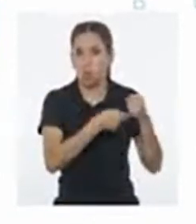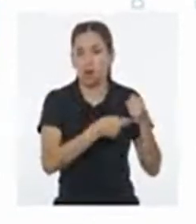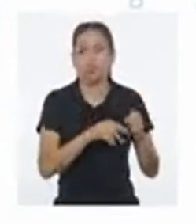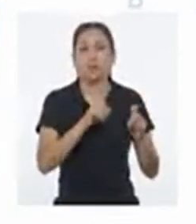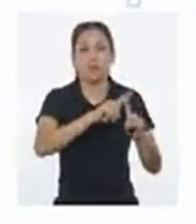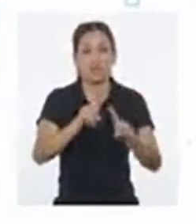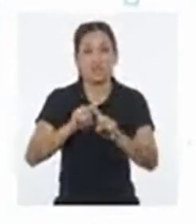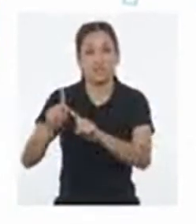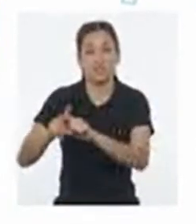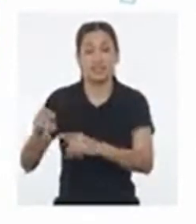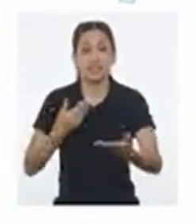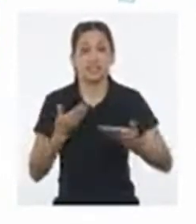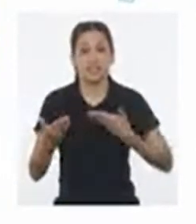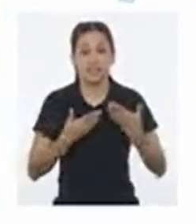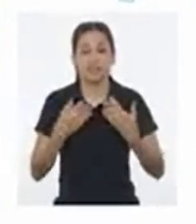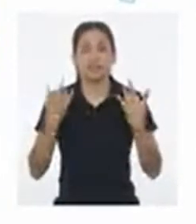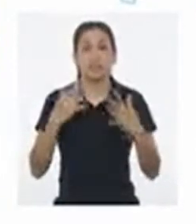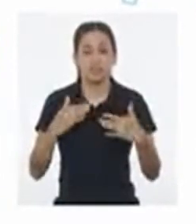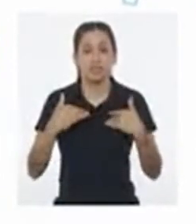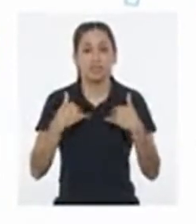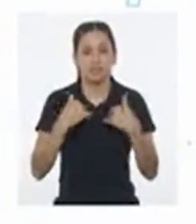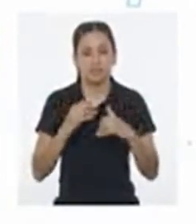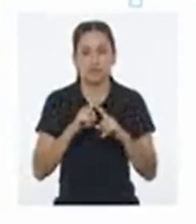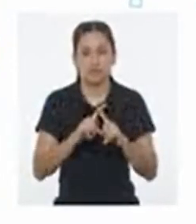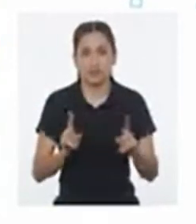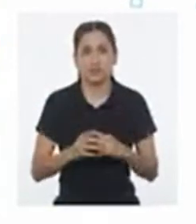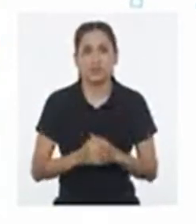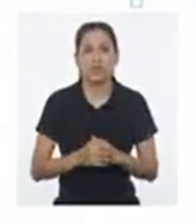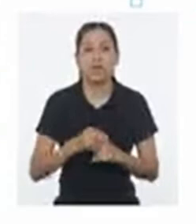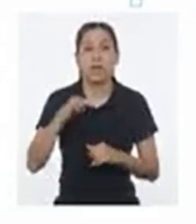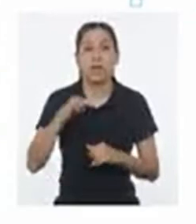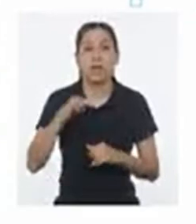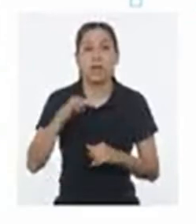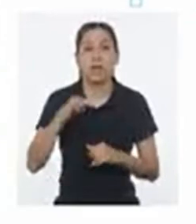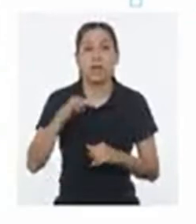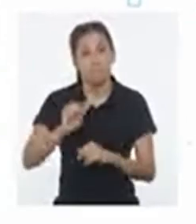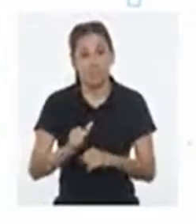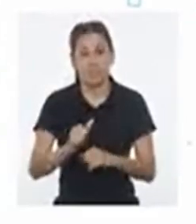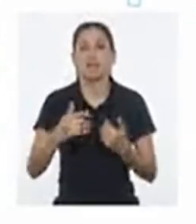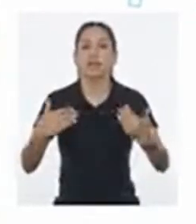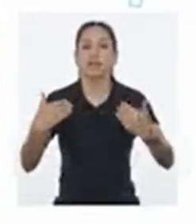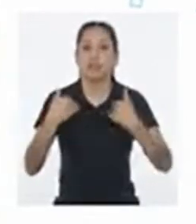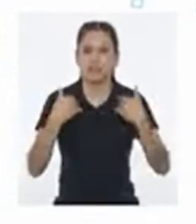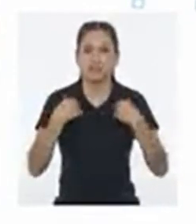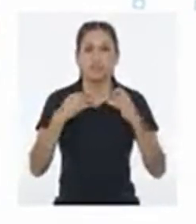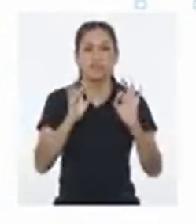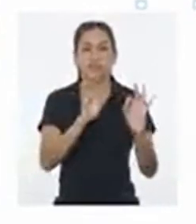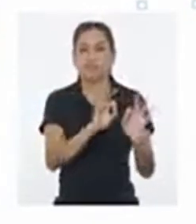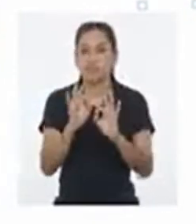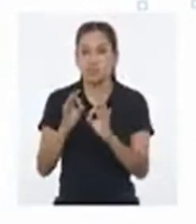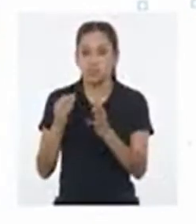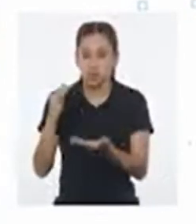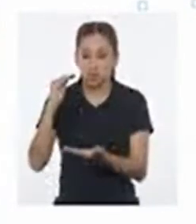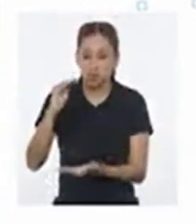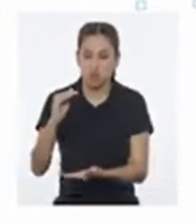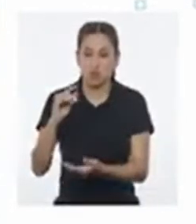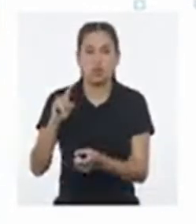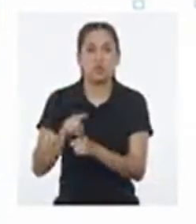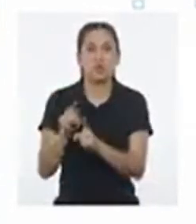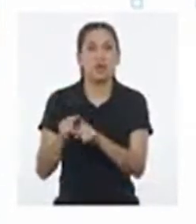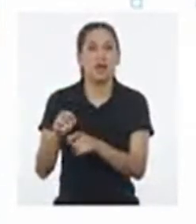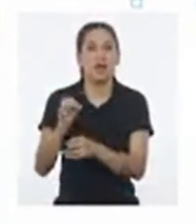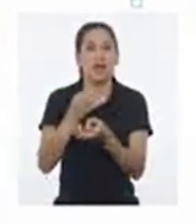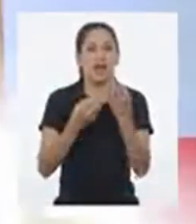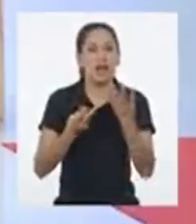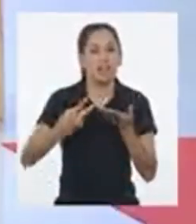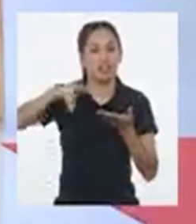sus servicios eran denominados mitayos. La mita constituía el equivalente al